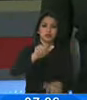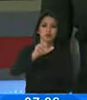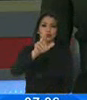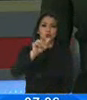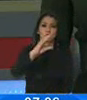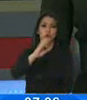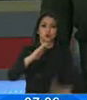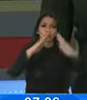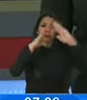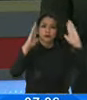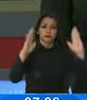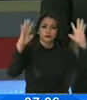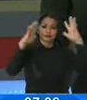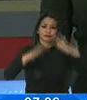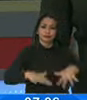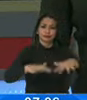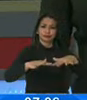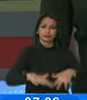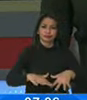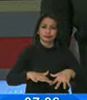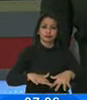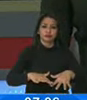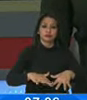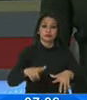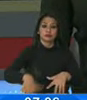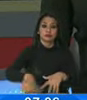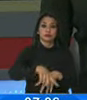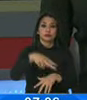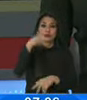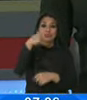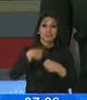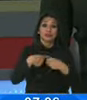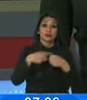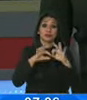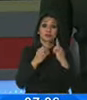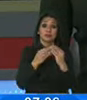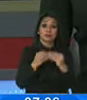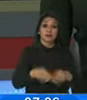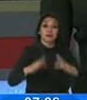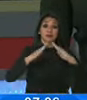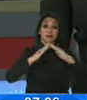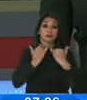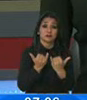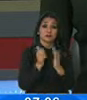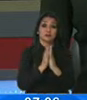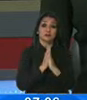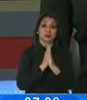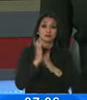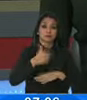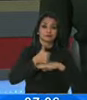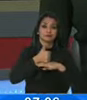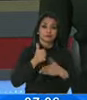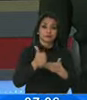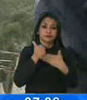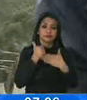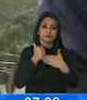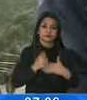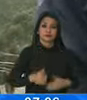en el occidente de Quito. Debido al suceso, una familia se quedó sin un lugar para vivir y ahora solicitan ayuda a las autoridades.